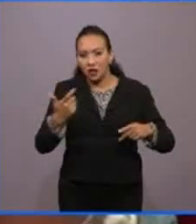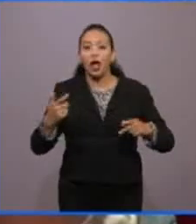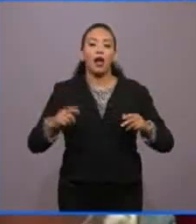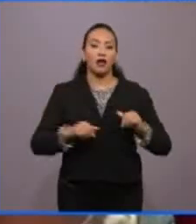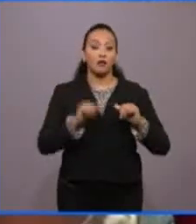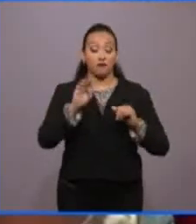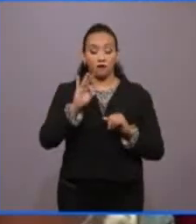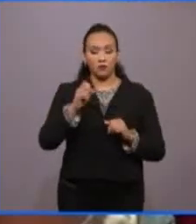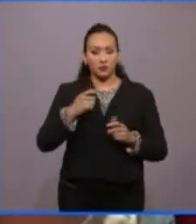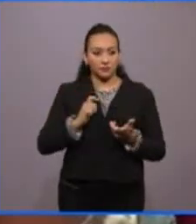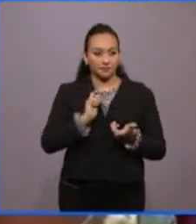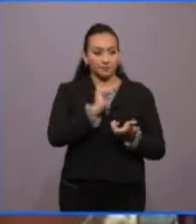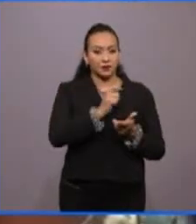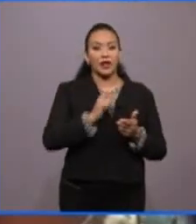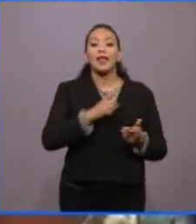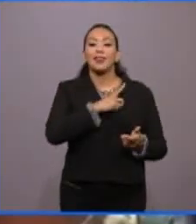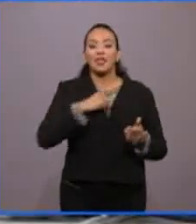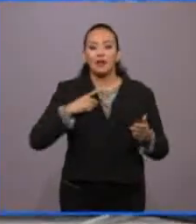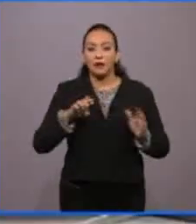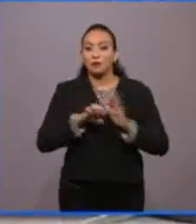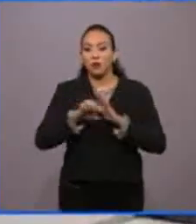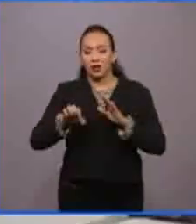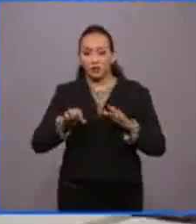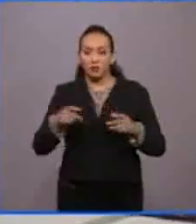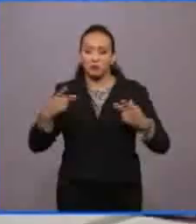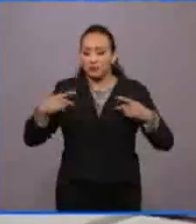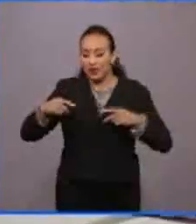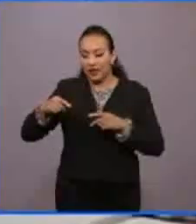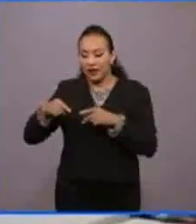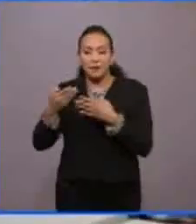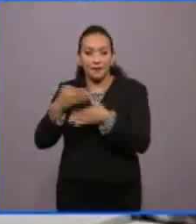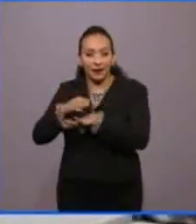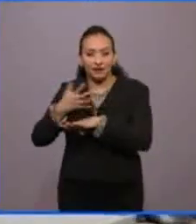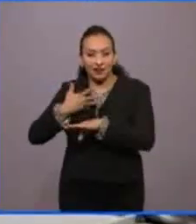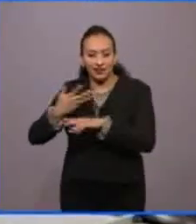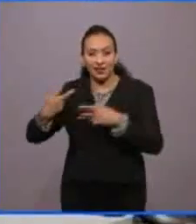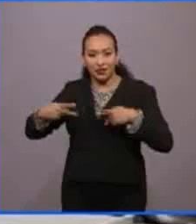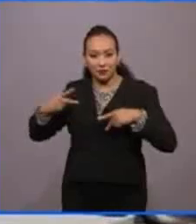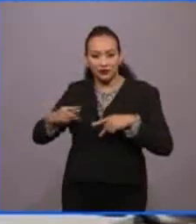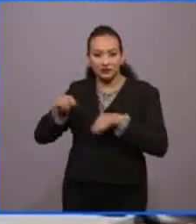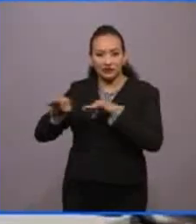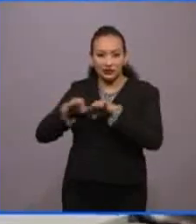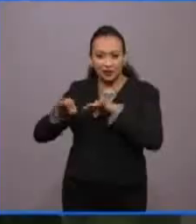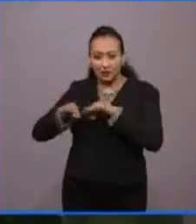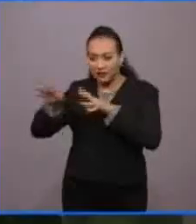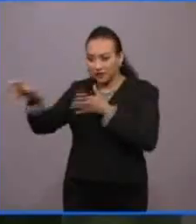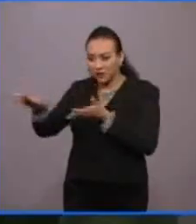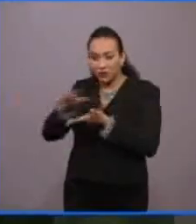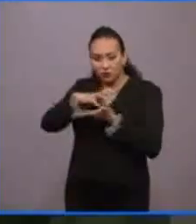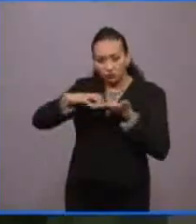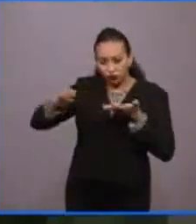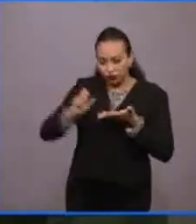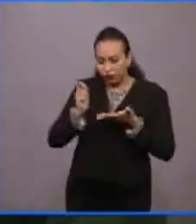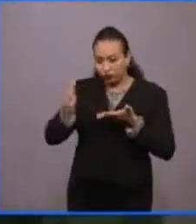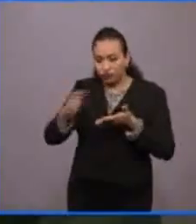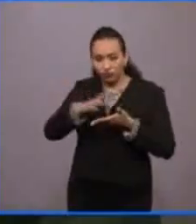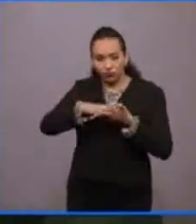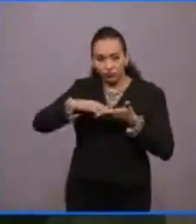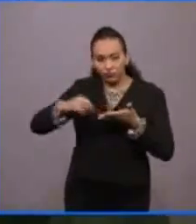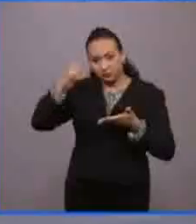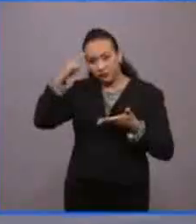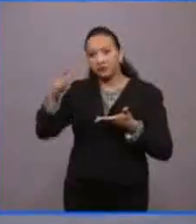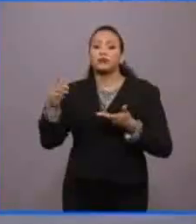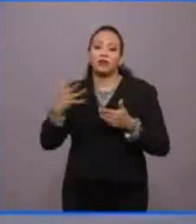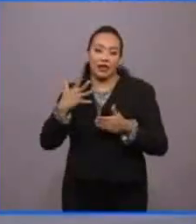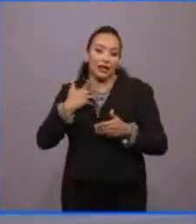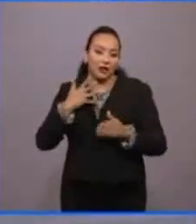cada caso, habrán de transferir de la subcuenta de vivienda hacia el pensioniste cuando no hubiesen sido aplicados para otorgar créditos